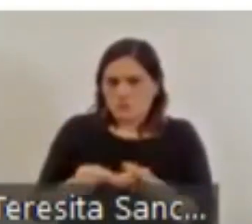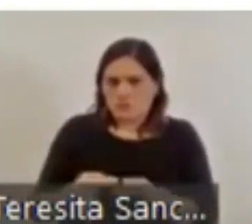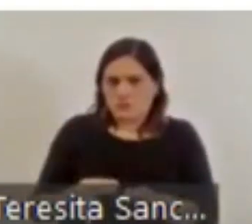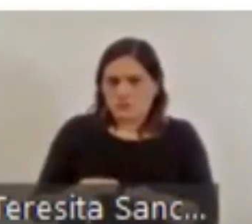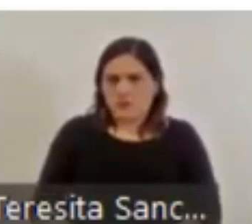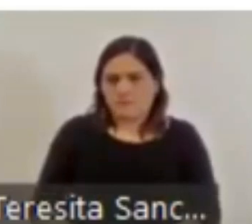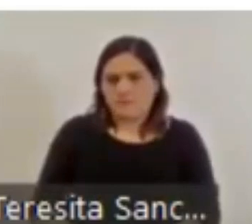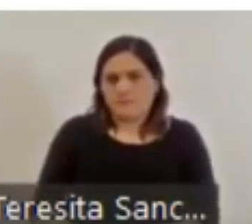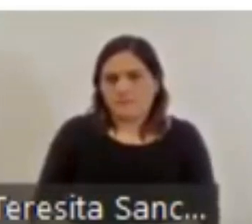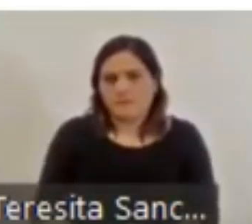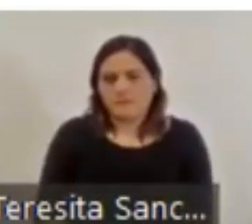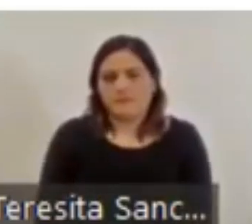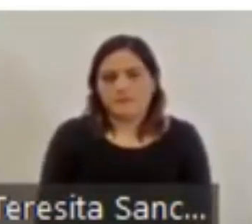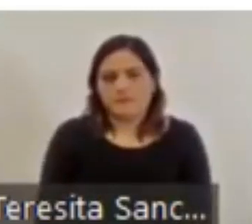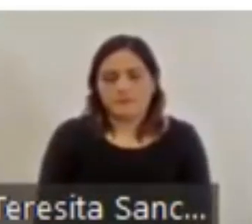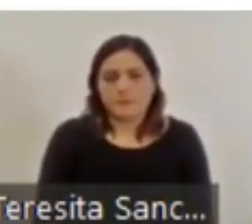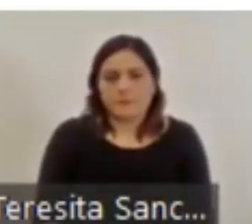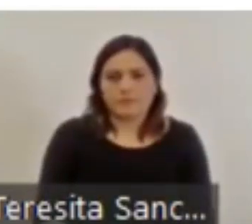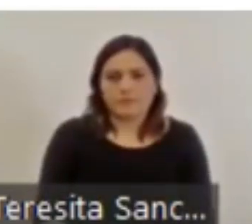pues bien, ¿no?